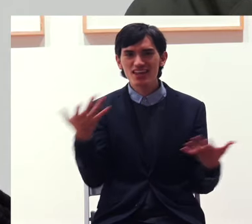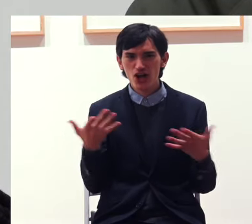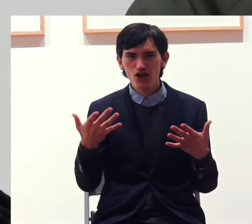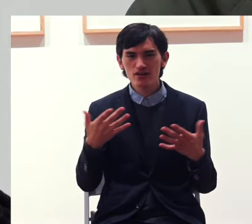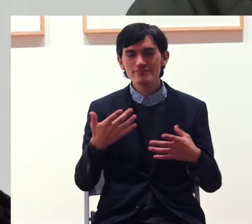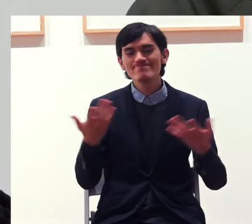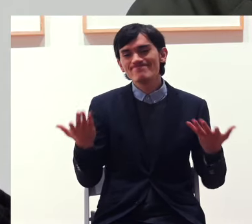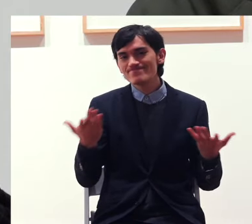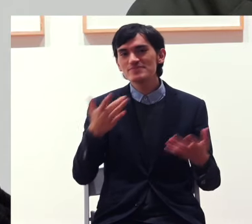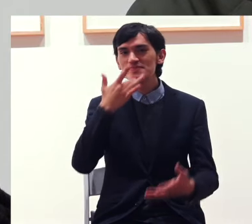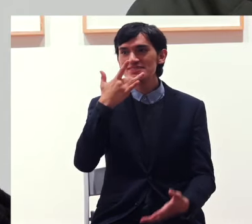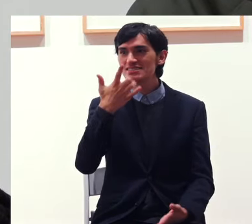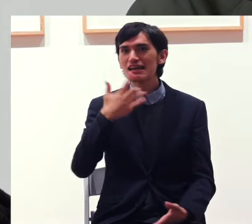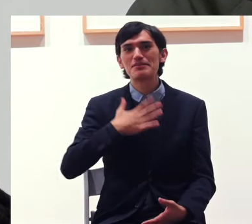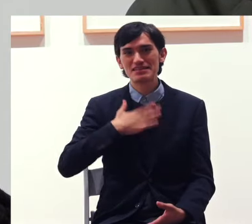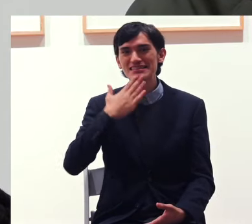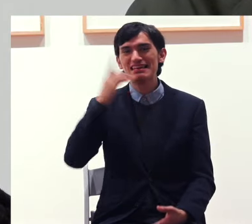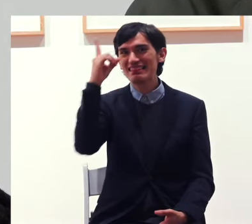digo porque